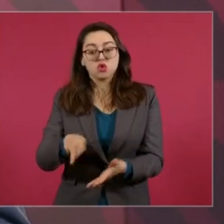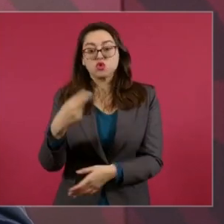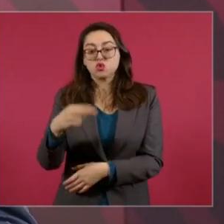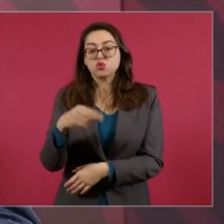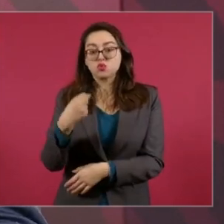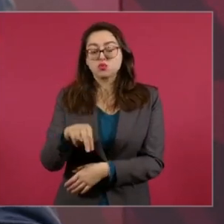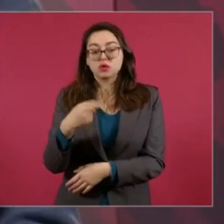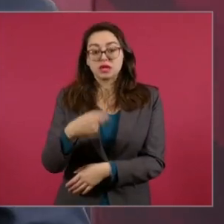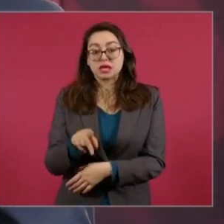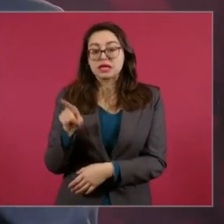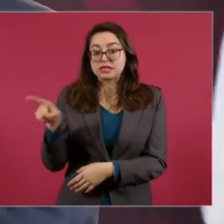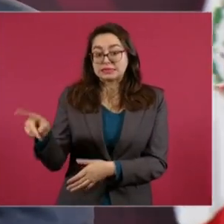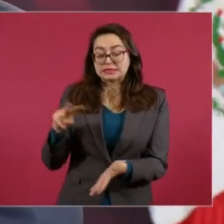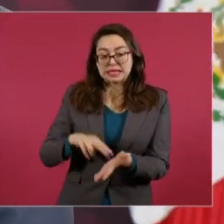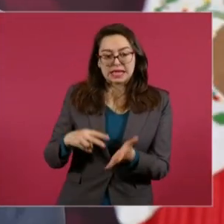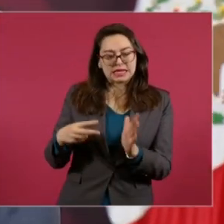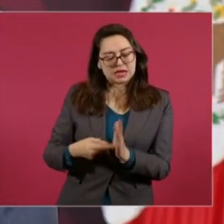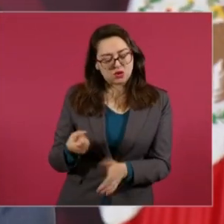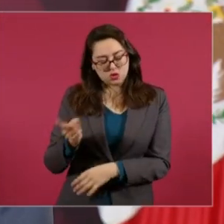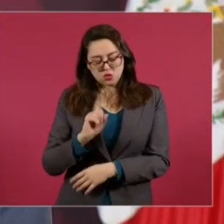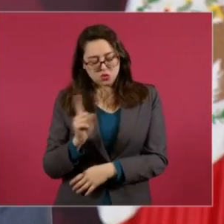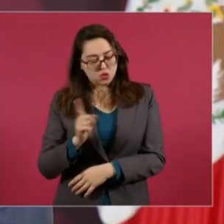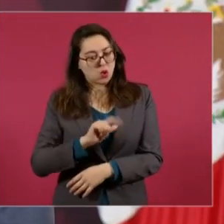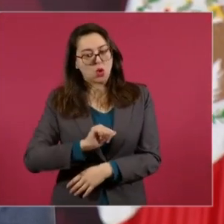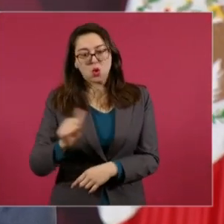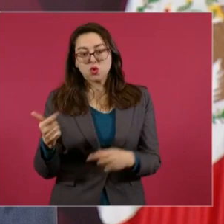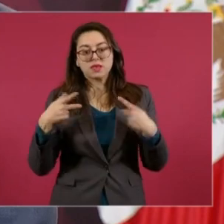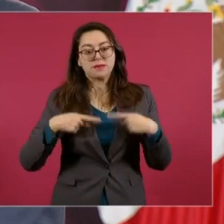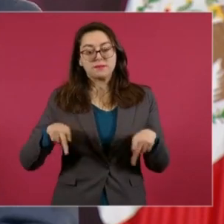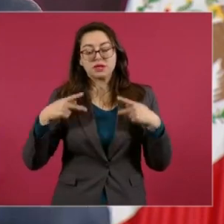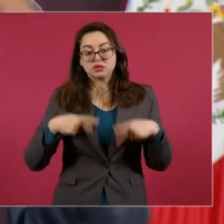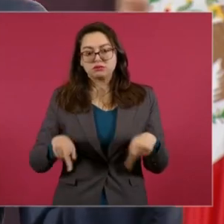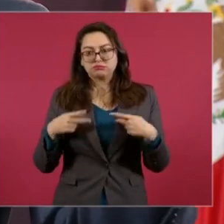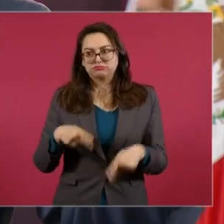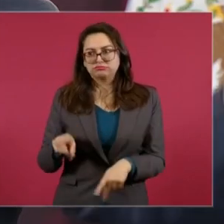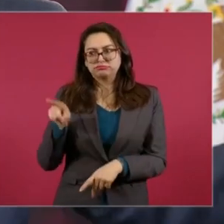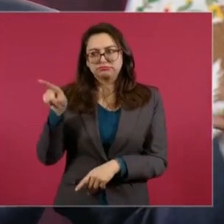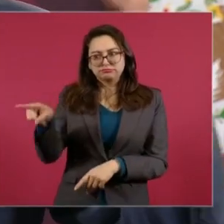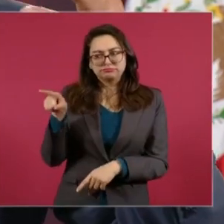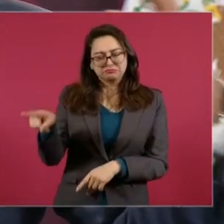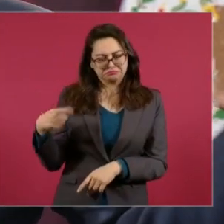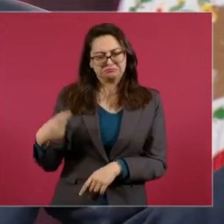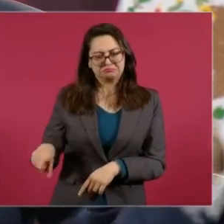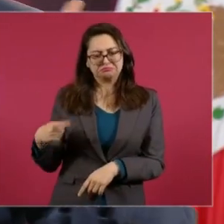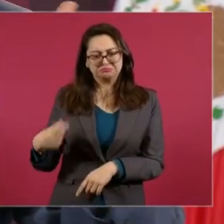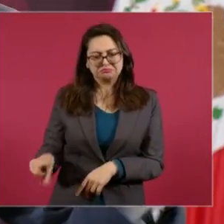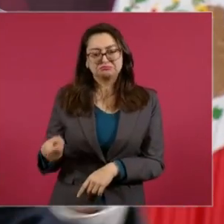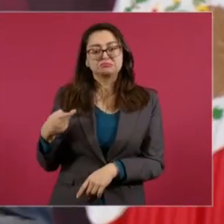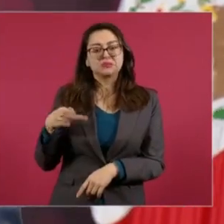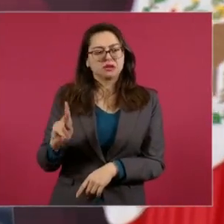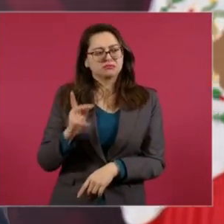¿No es Cisnero? No es Cisnero, es otro. Y les dijo que no había, ¿no?